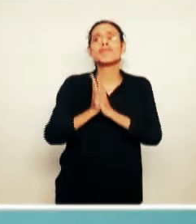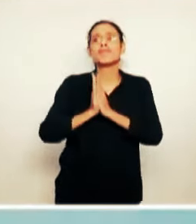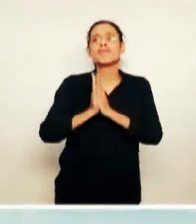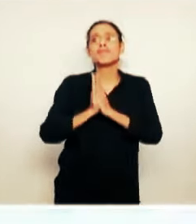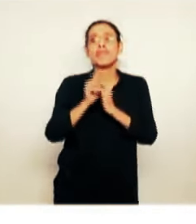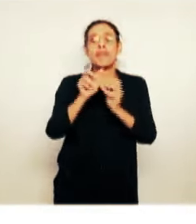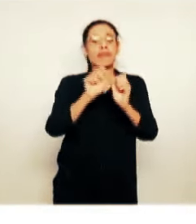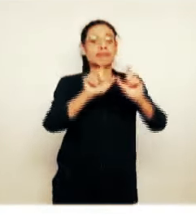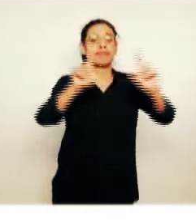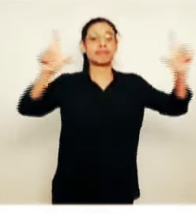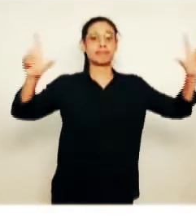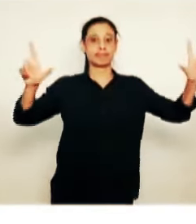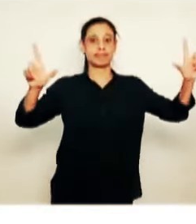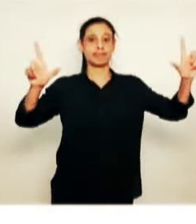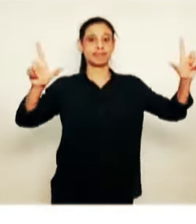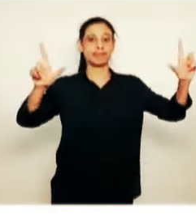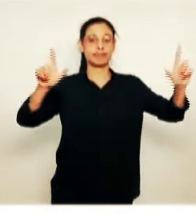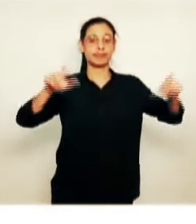filmina.